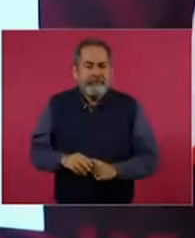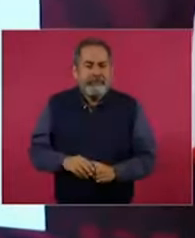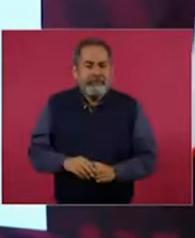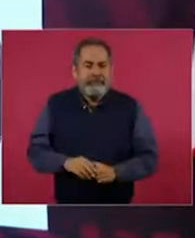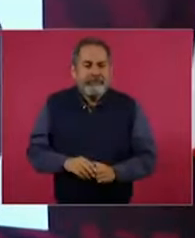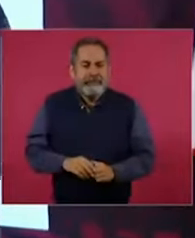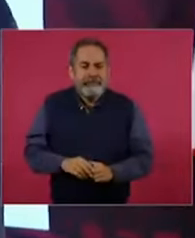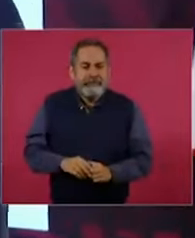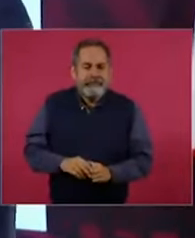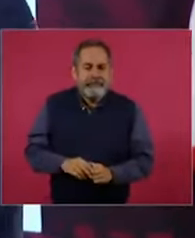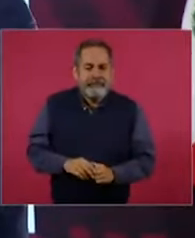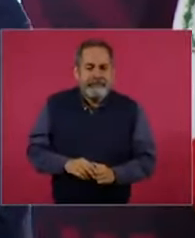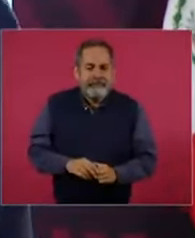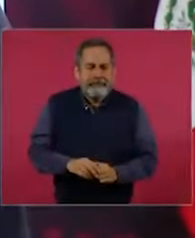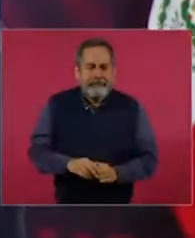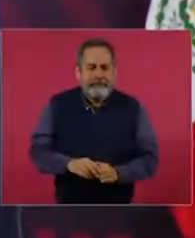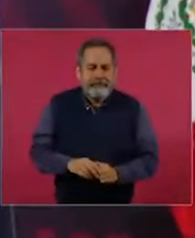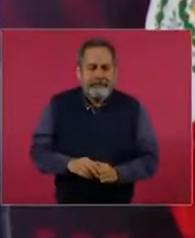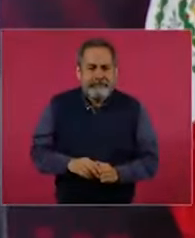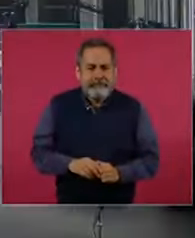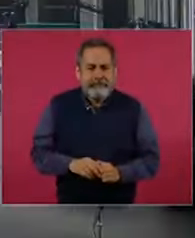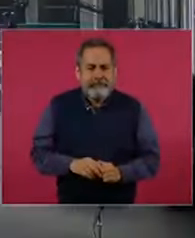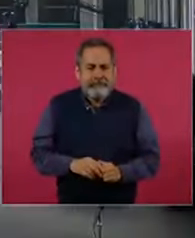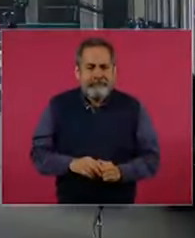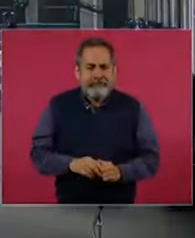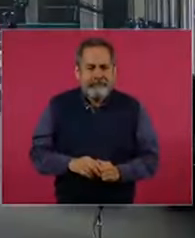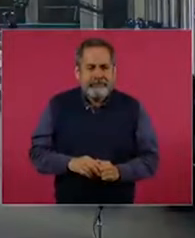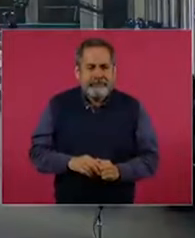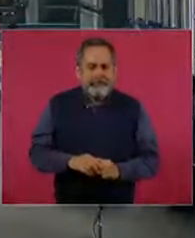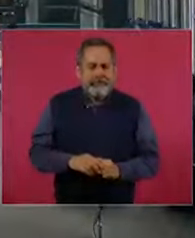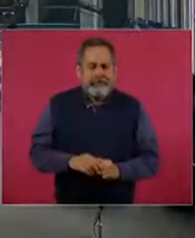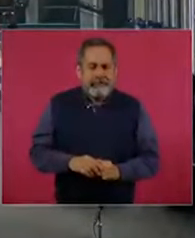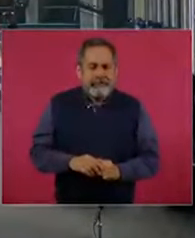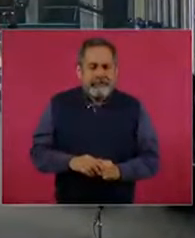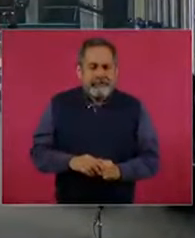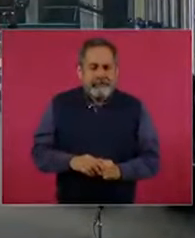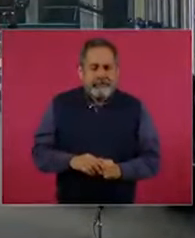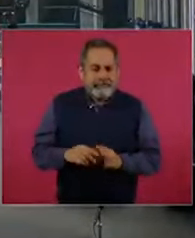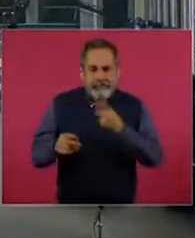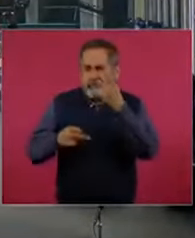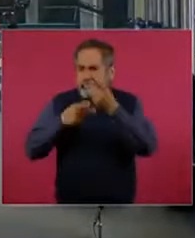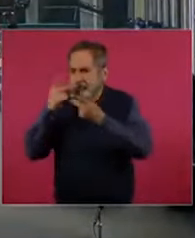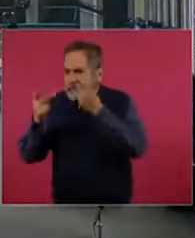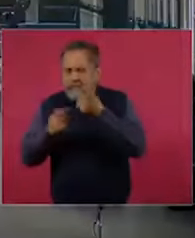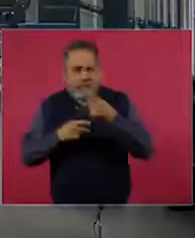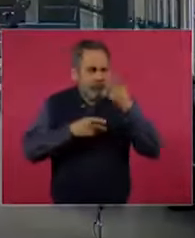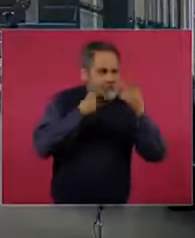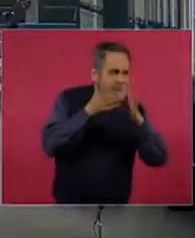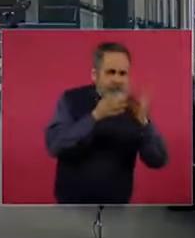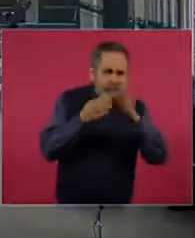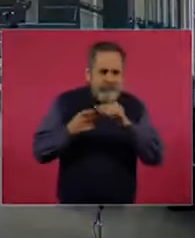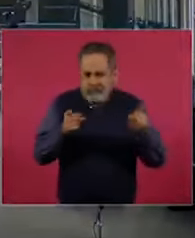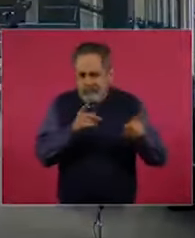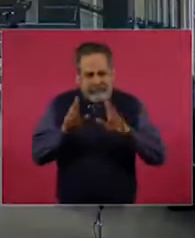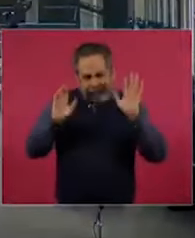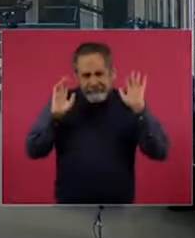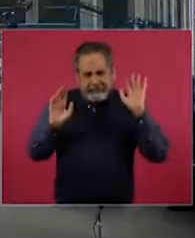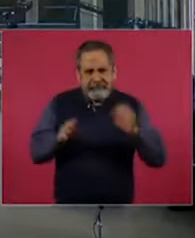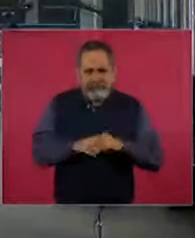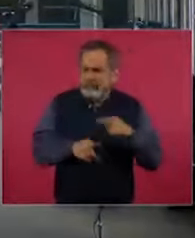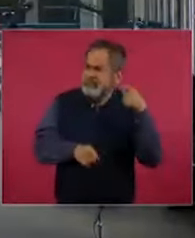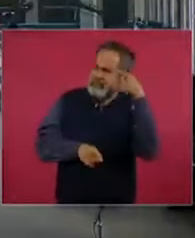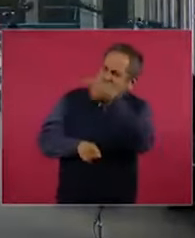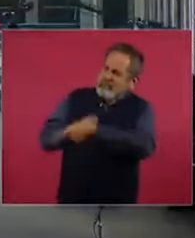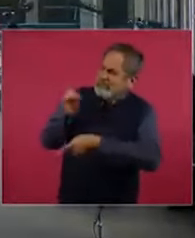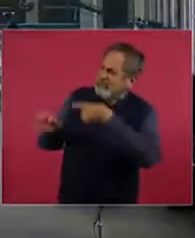quienen las mentiras antes el presidente López Obrador hace una reflexión de Pues bueno la desinformación que hay en los medios y